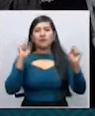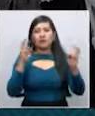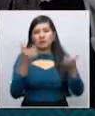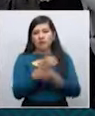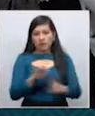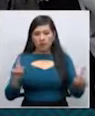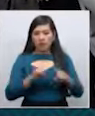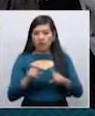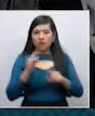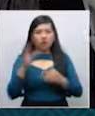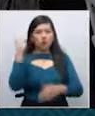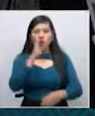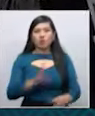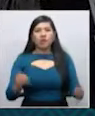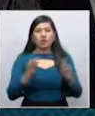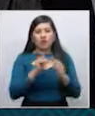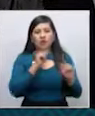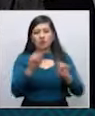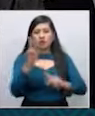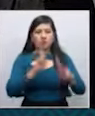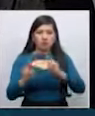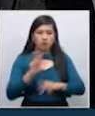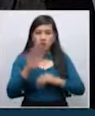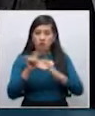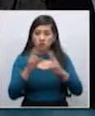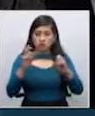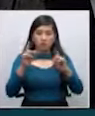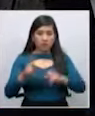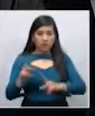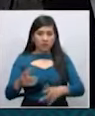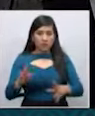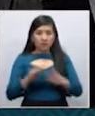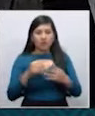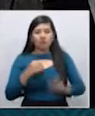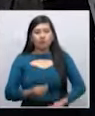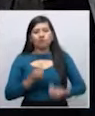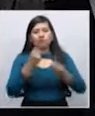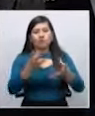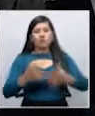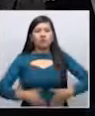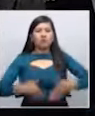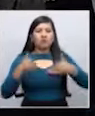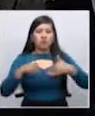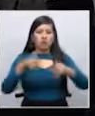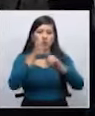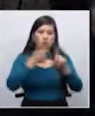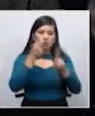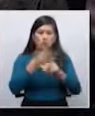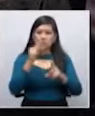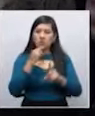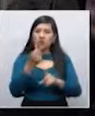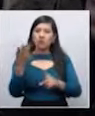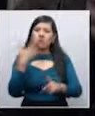por esos señores. Dicen patriotas, patriotas, patriotas son la gente que ha dado su vida en estas luchas, no los yuncos que ahora están bloqueando.